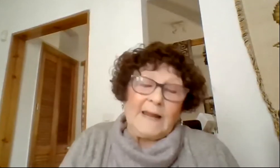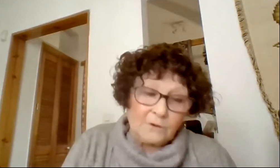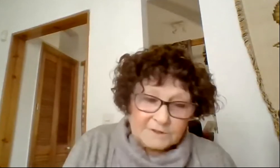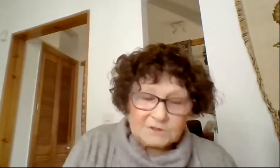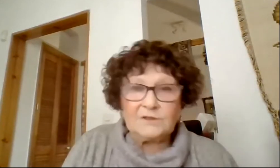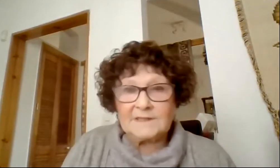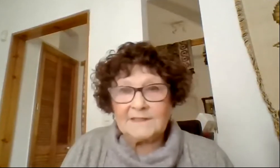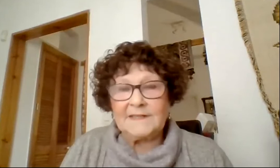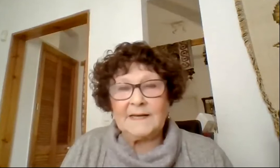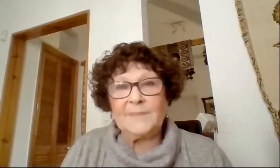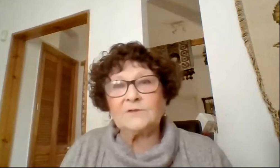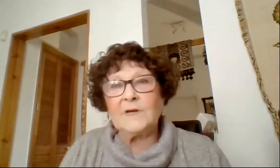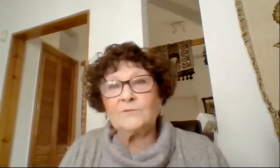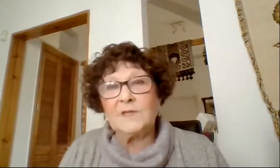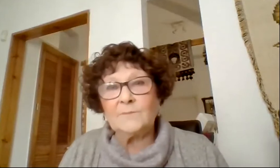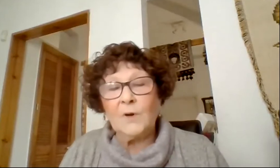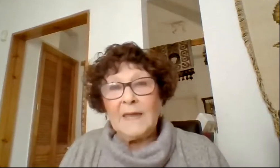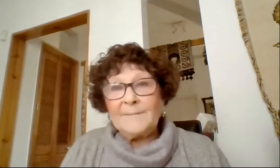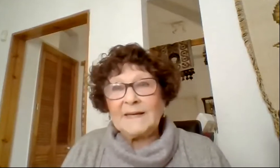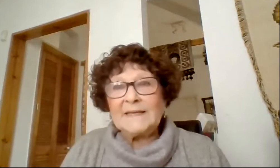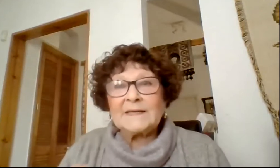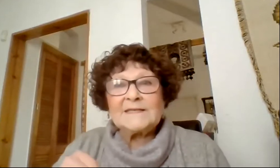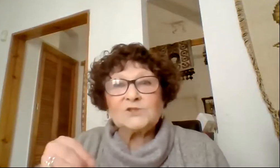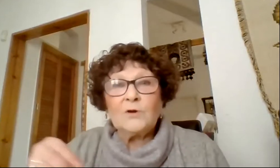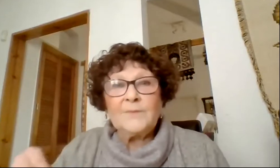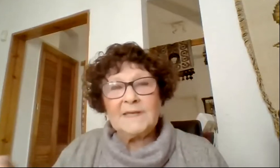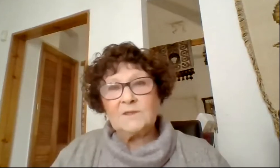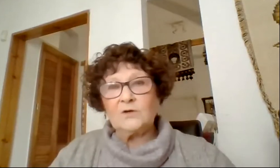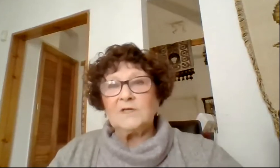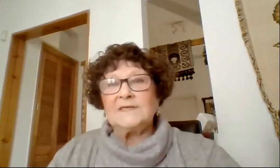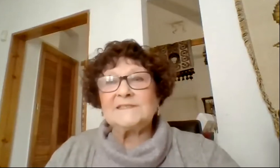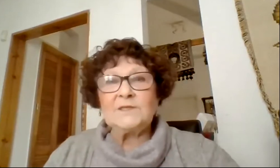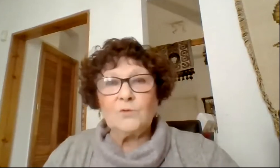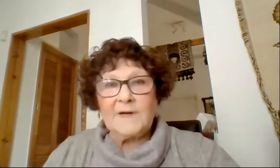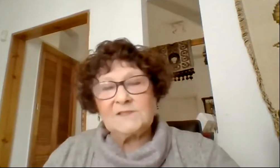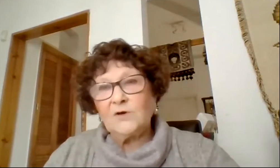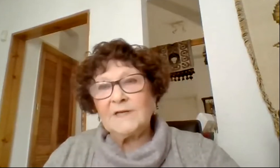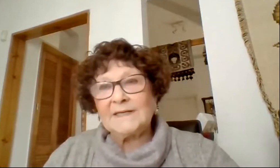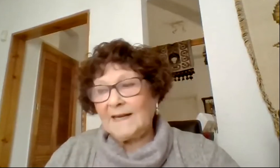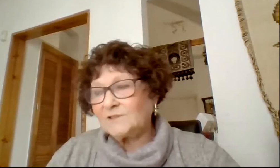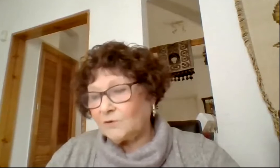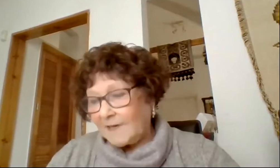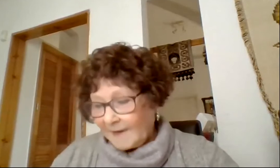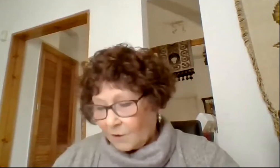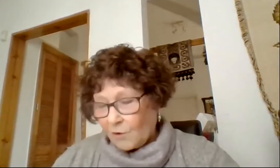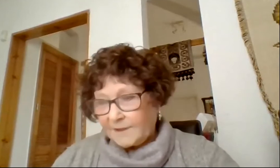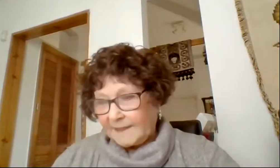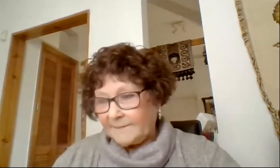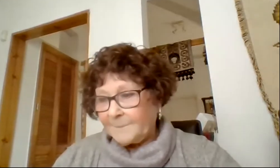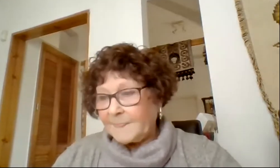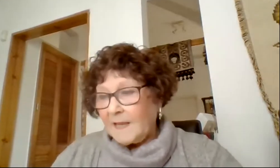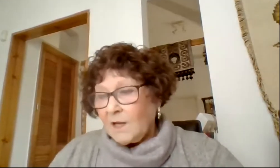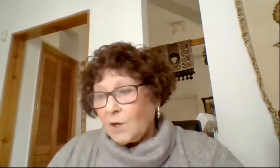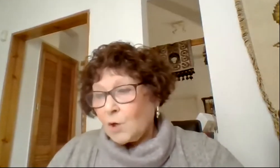espectro o a la condición del espectro del autismo, para ir resolviendo situaciones relacionadas con